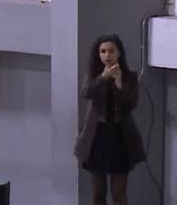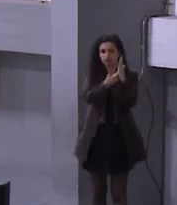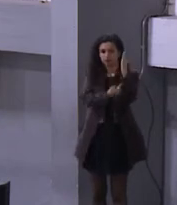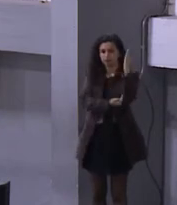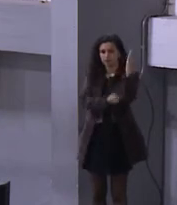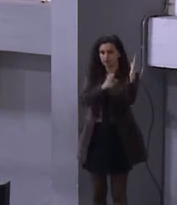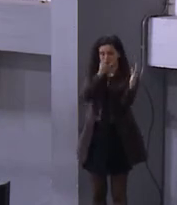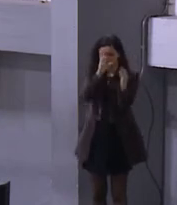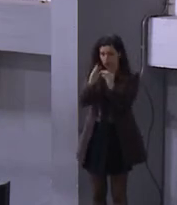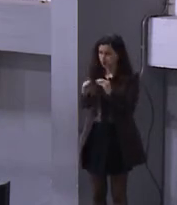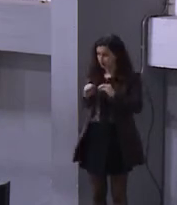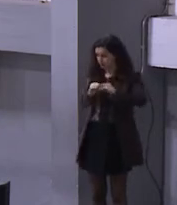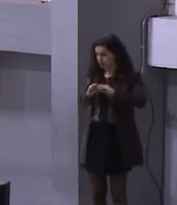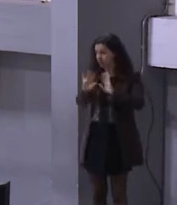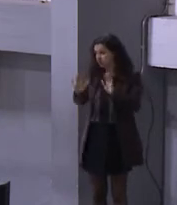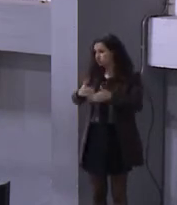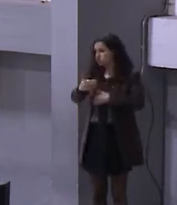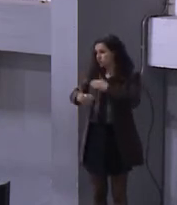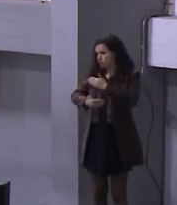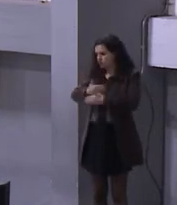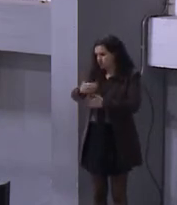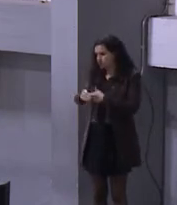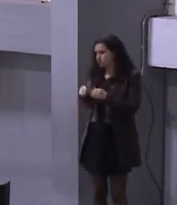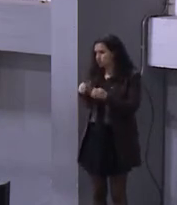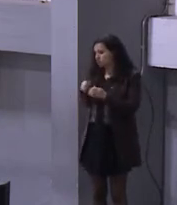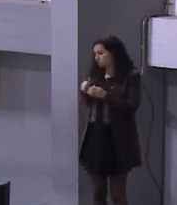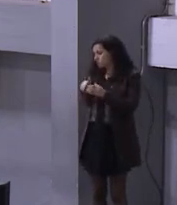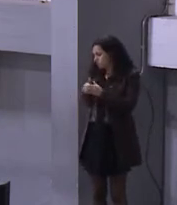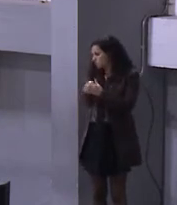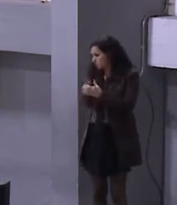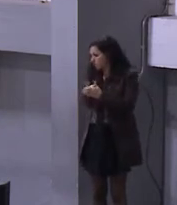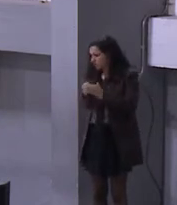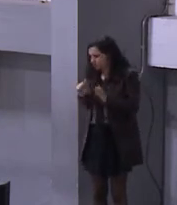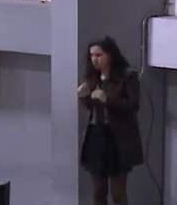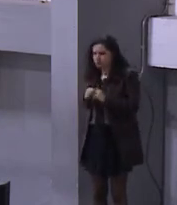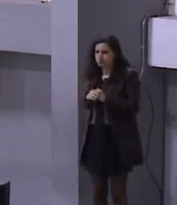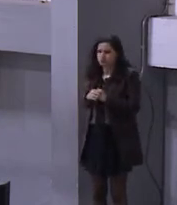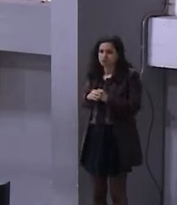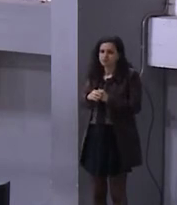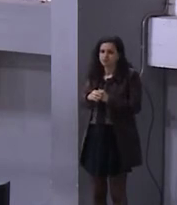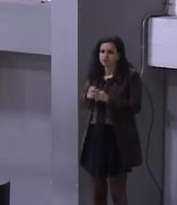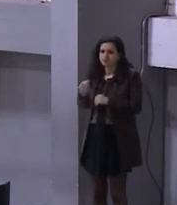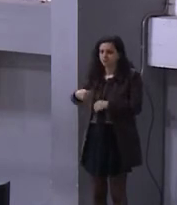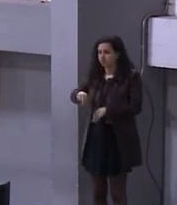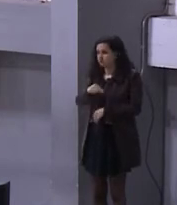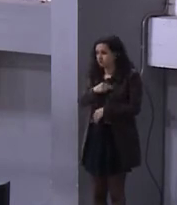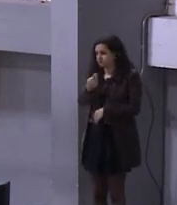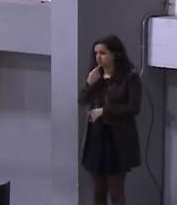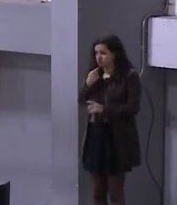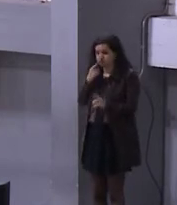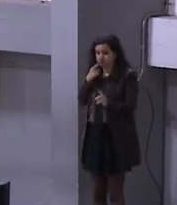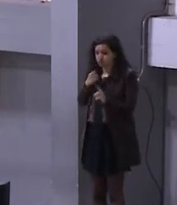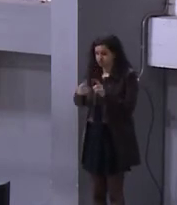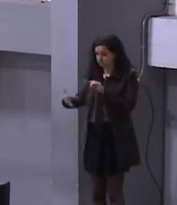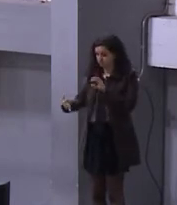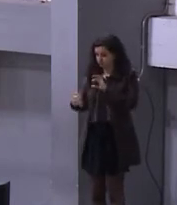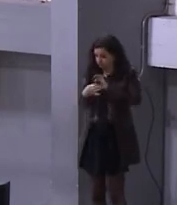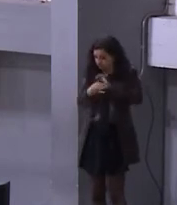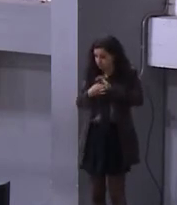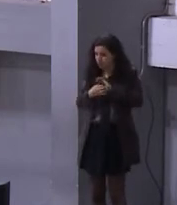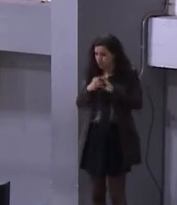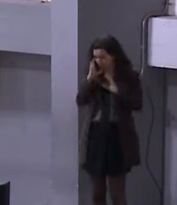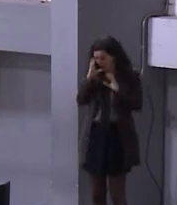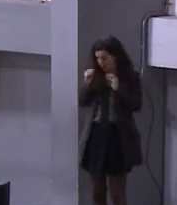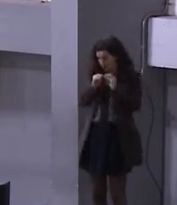Es un proceso que hace parte del ejercicio sindical que no podemos decir que, digamos, está directamente vinculado al